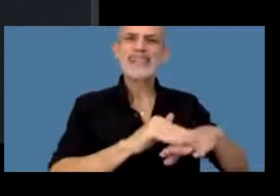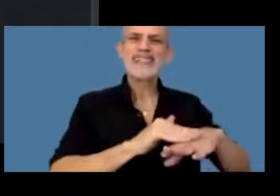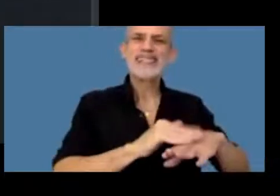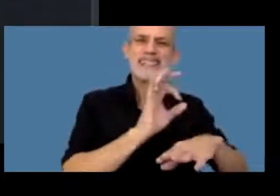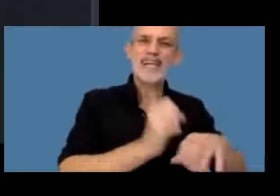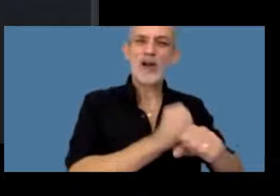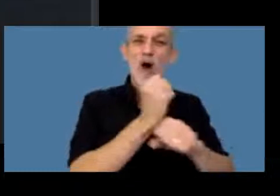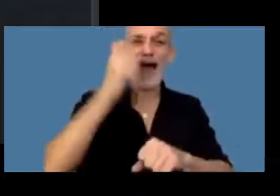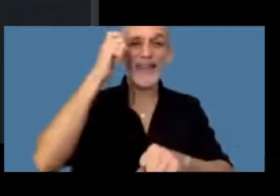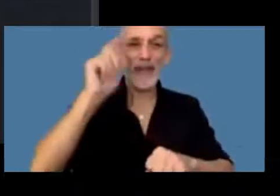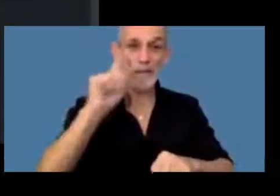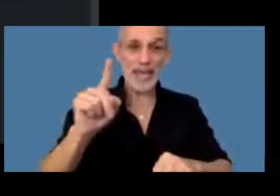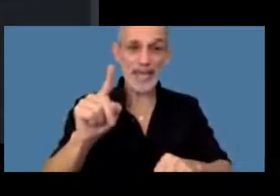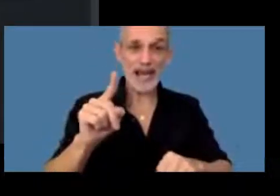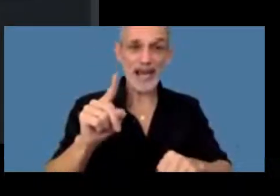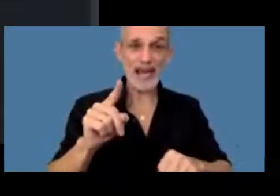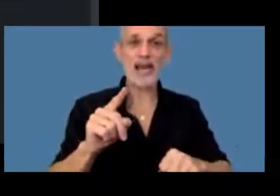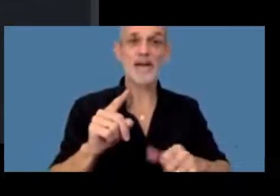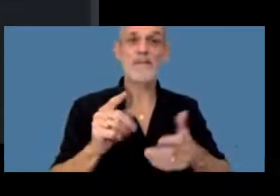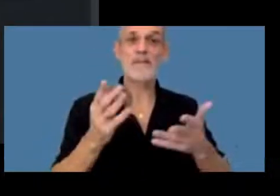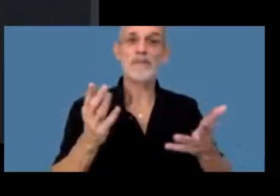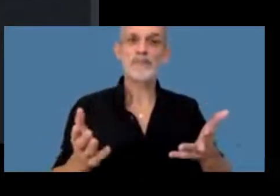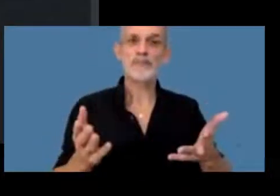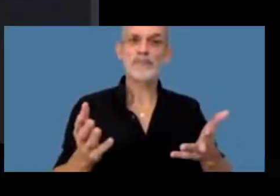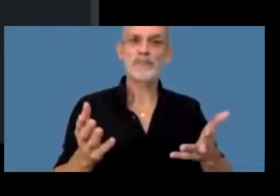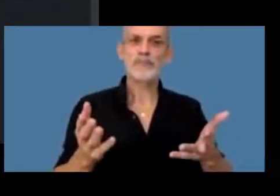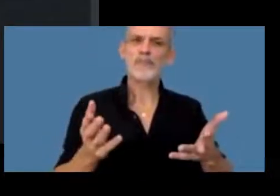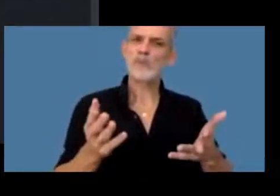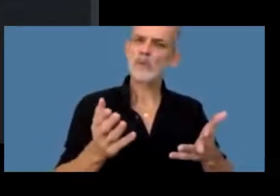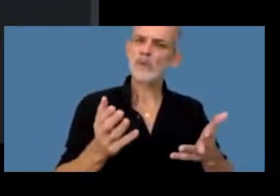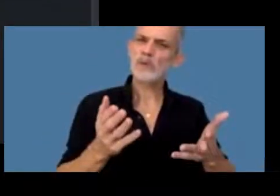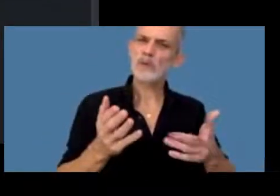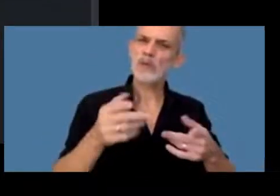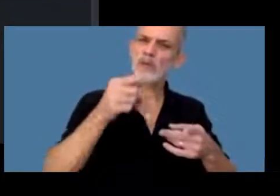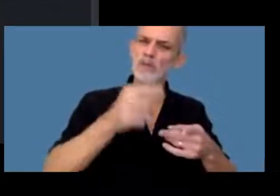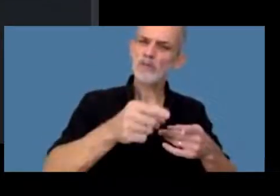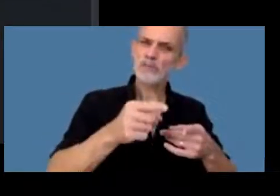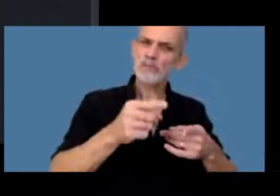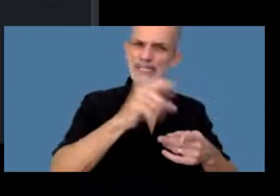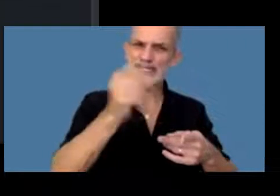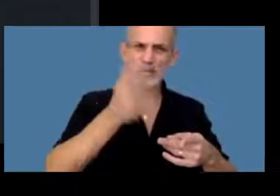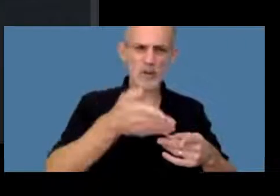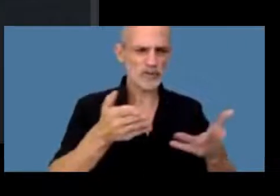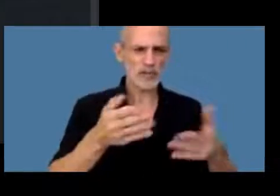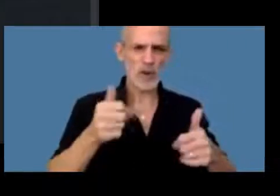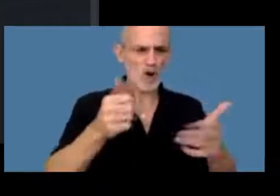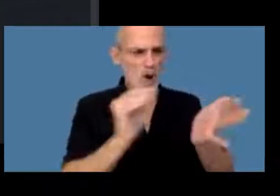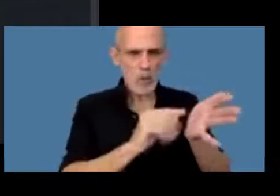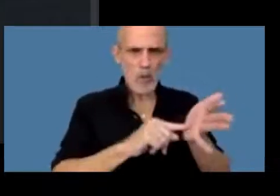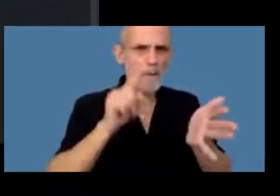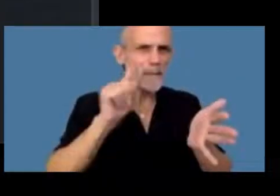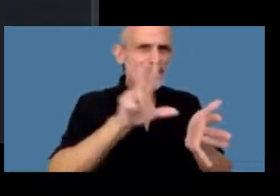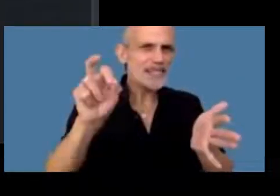10.000 y subió de 0 a 20.000, digamos, subió un 100%, pero no reconoció el 1.000% que había subido la inflación